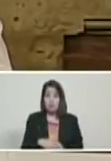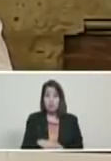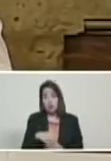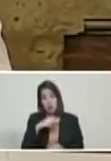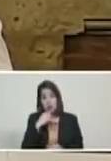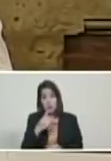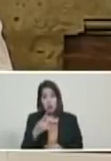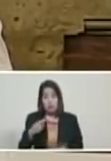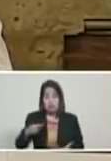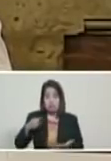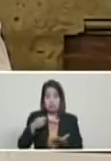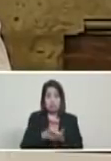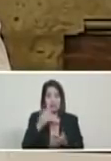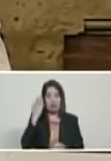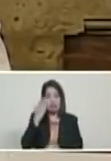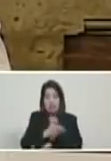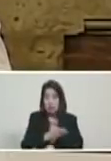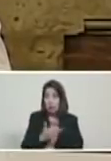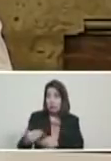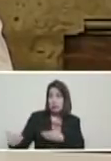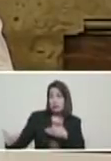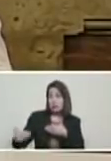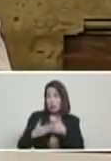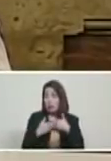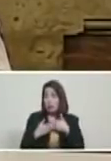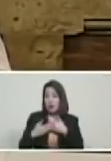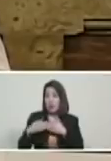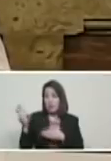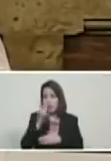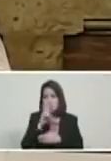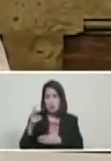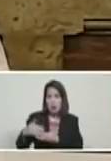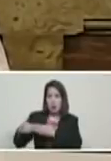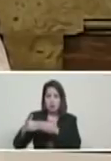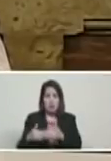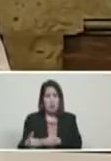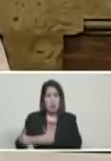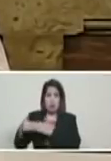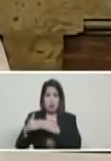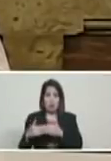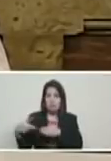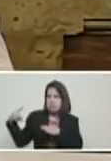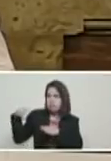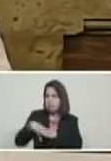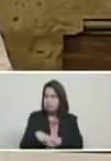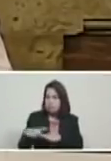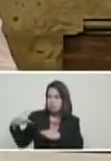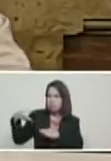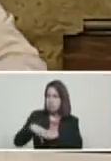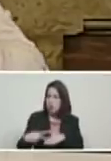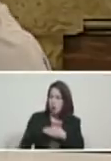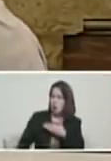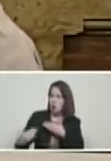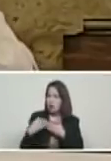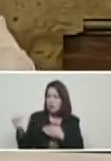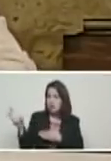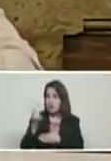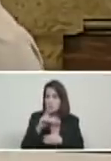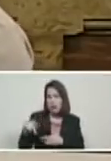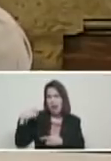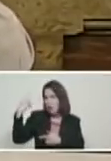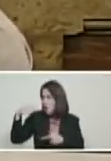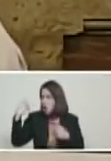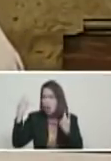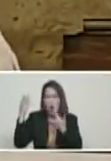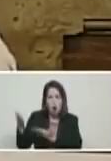que las sanciones que toma el imperialismo norteamericano, el gobierno imperialista de los Estados Unidos contra Venezuela, son sanciones